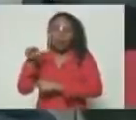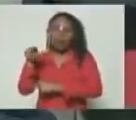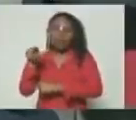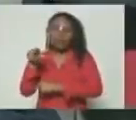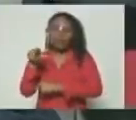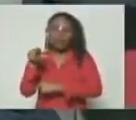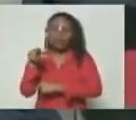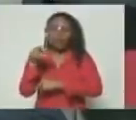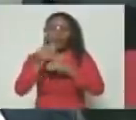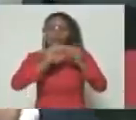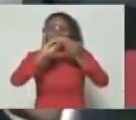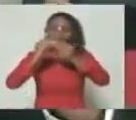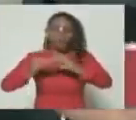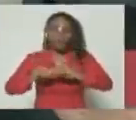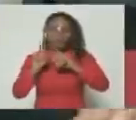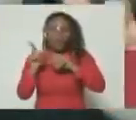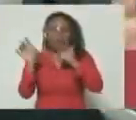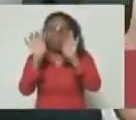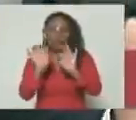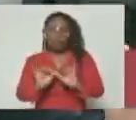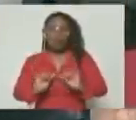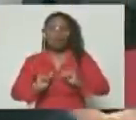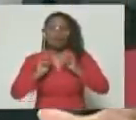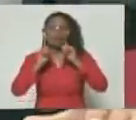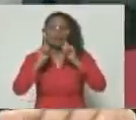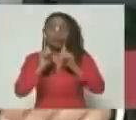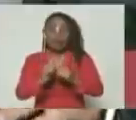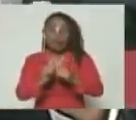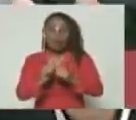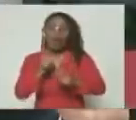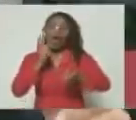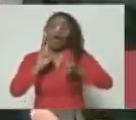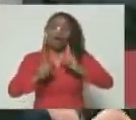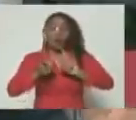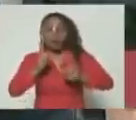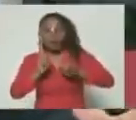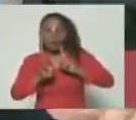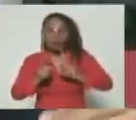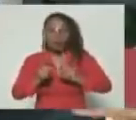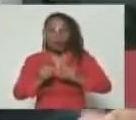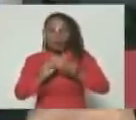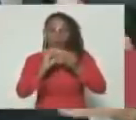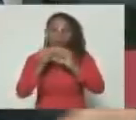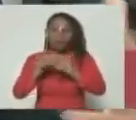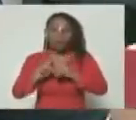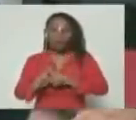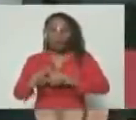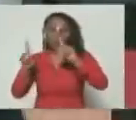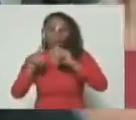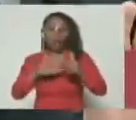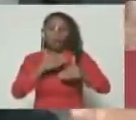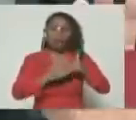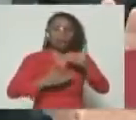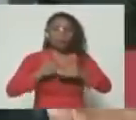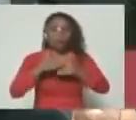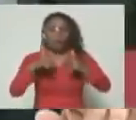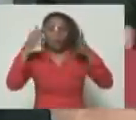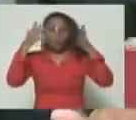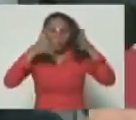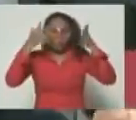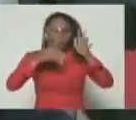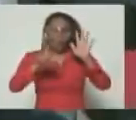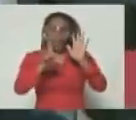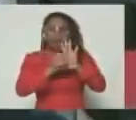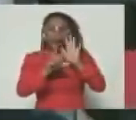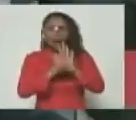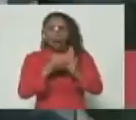siendo tramitadas de tal manera de iniciar, en unos casos, complementar en otros el proceso de formación de leyes que establece